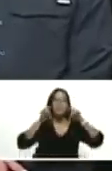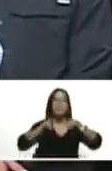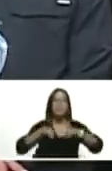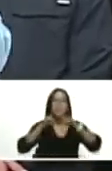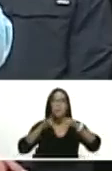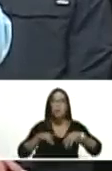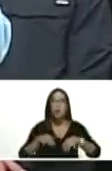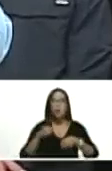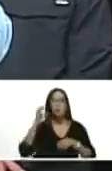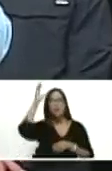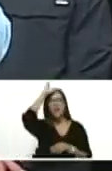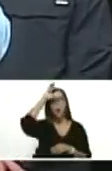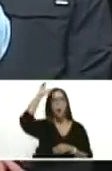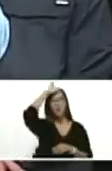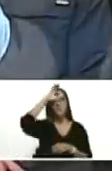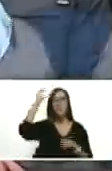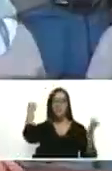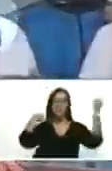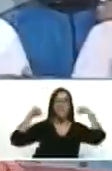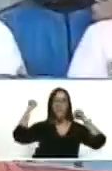una conciencia de rebeldía